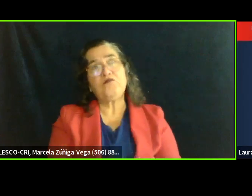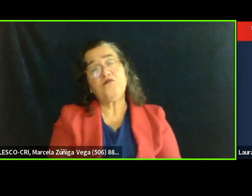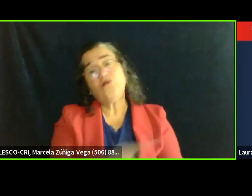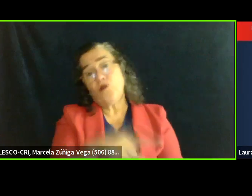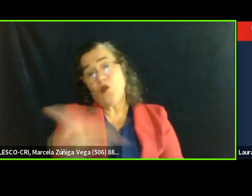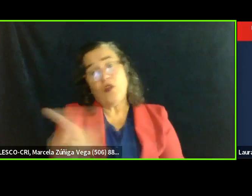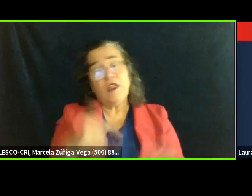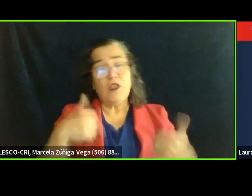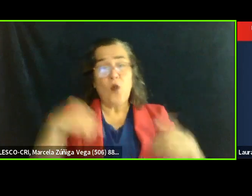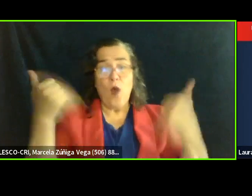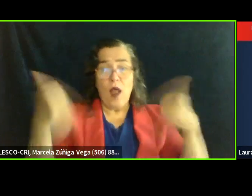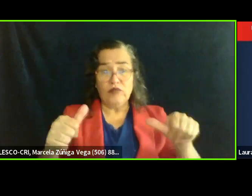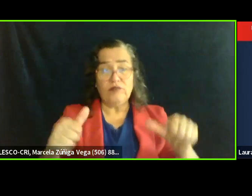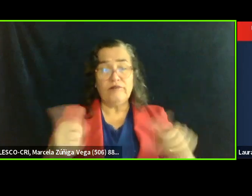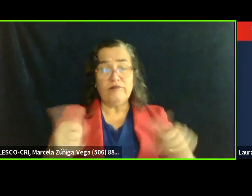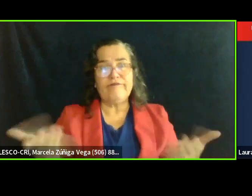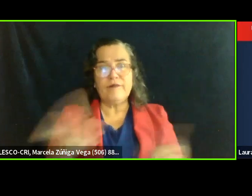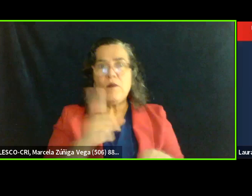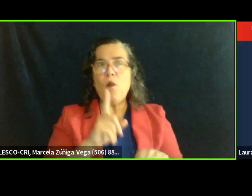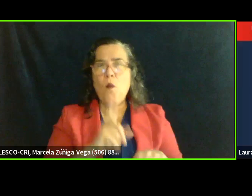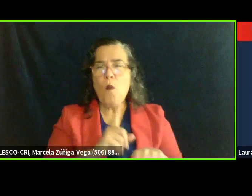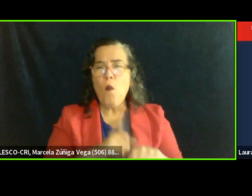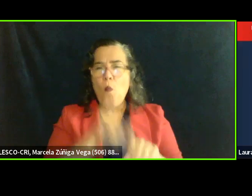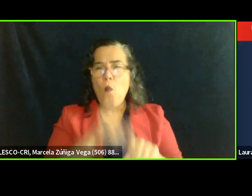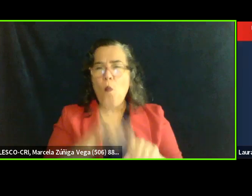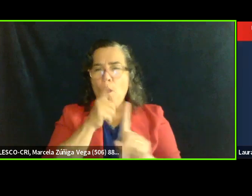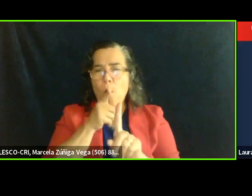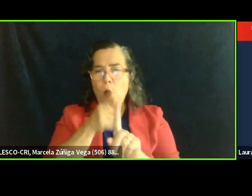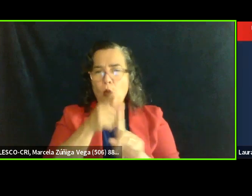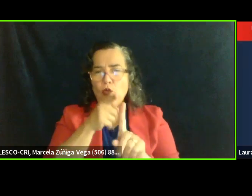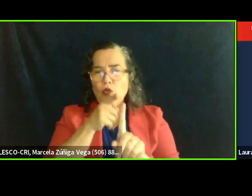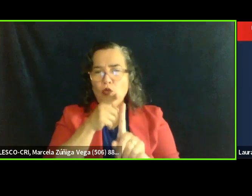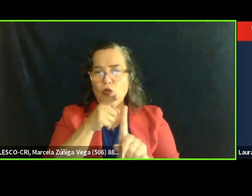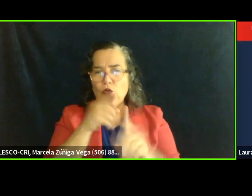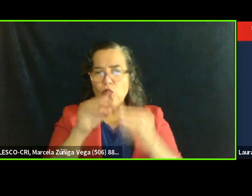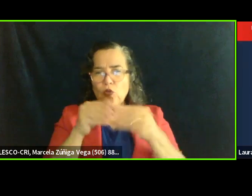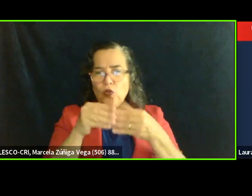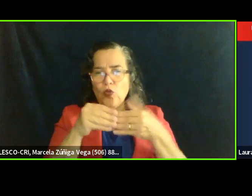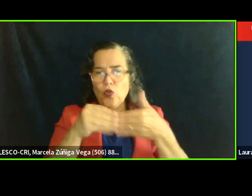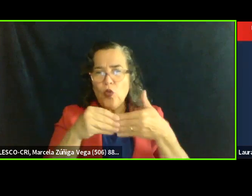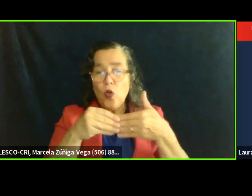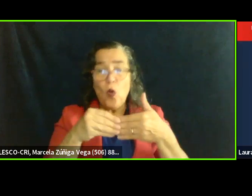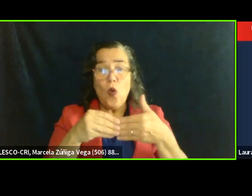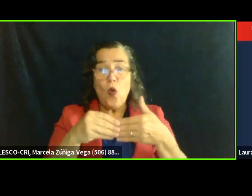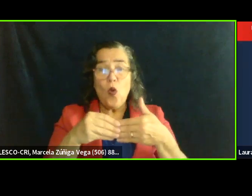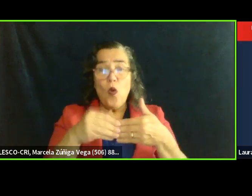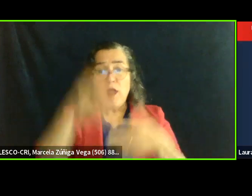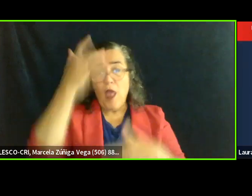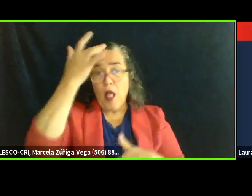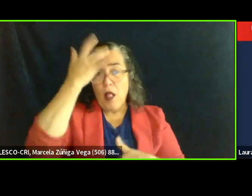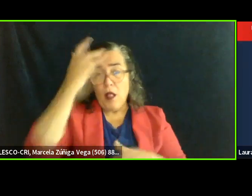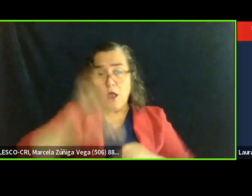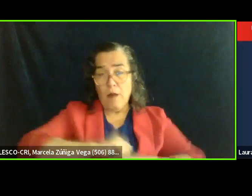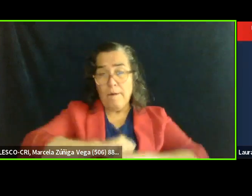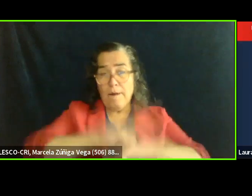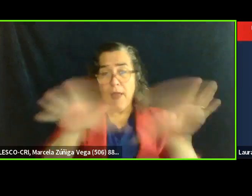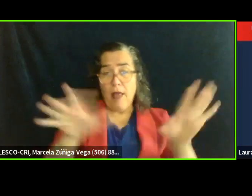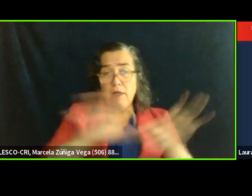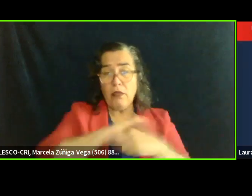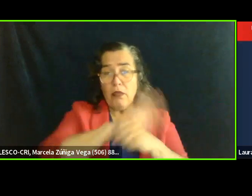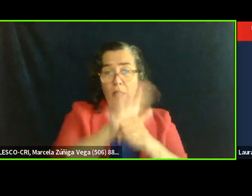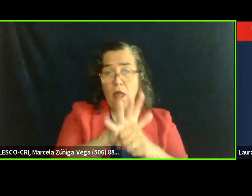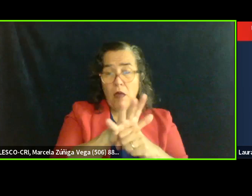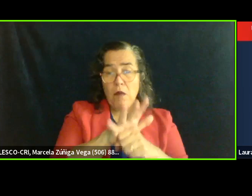un momento, es un punto de inflexión. Ya la pandemia nos lo había anunciado, pero con